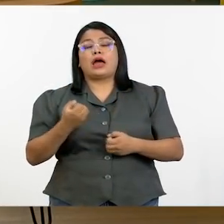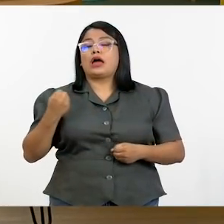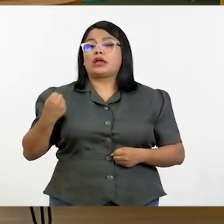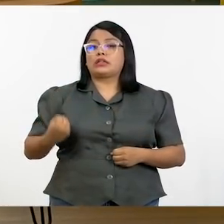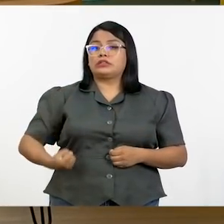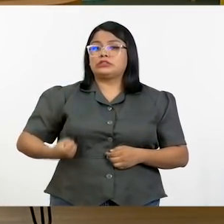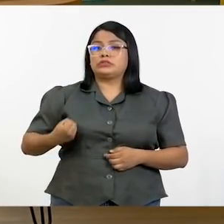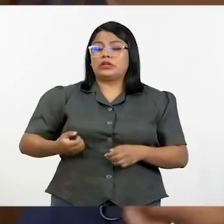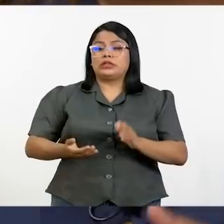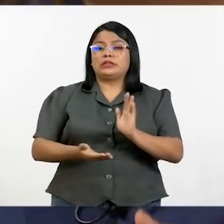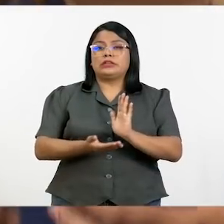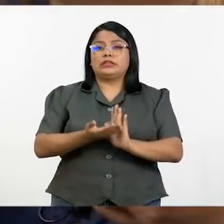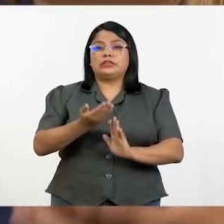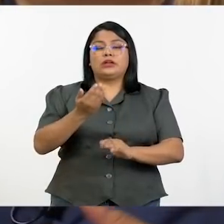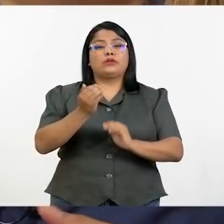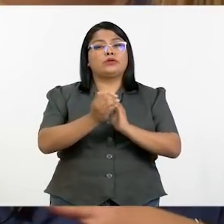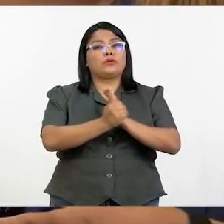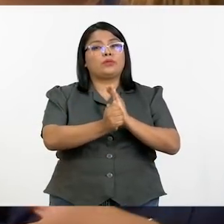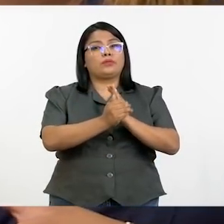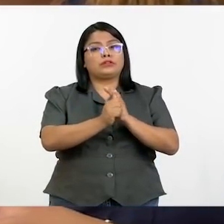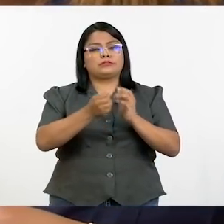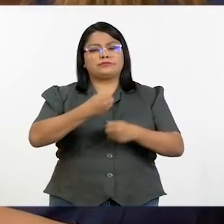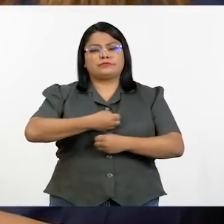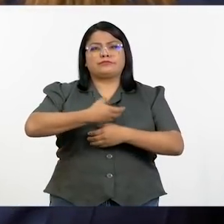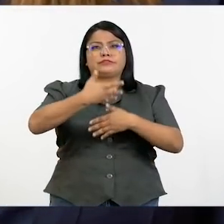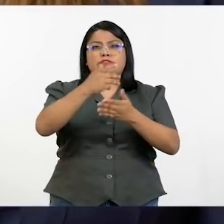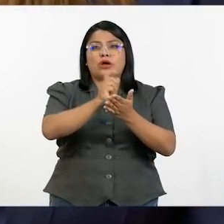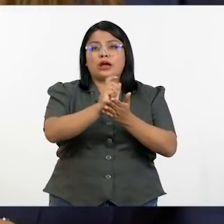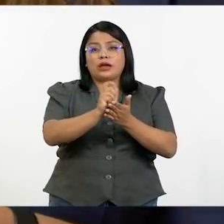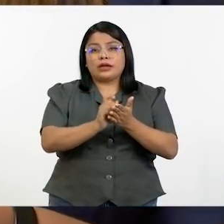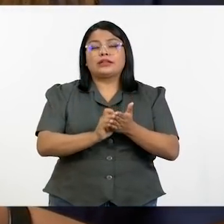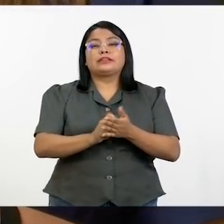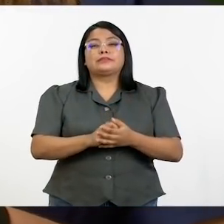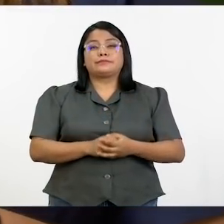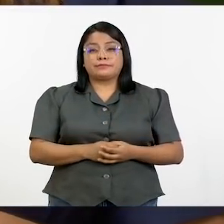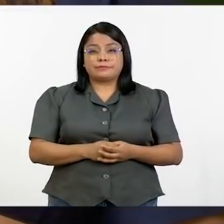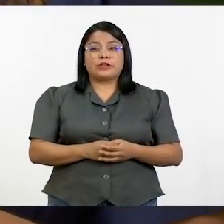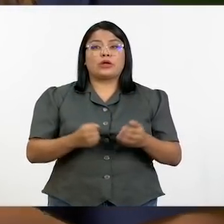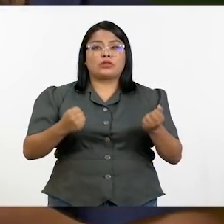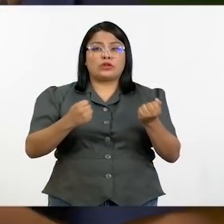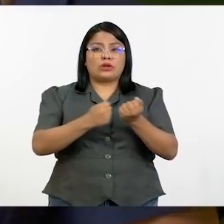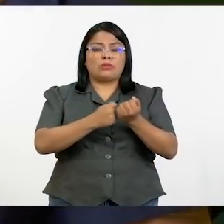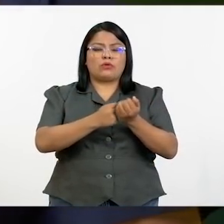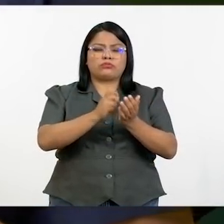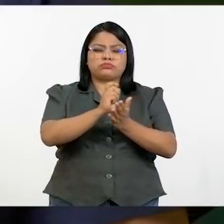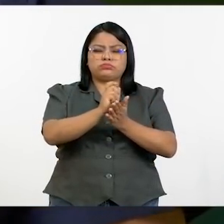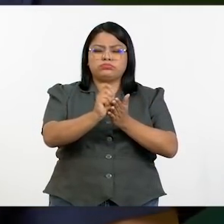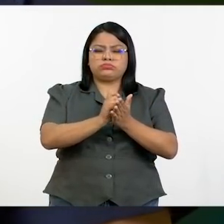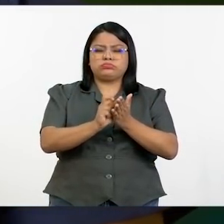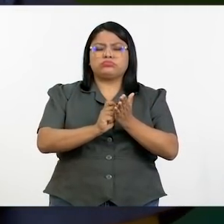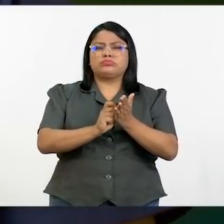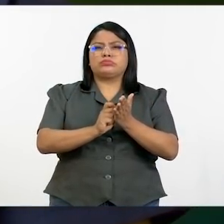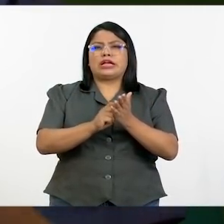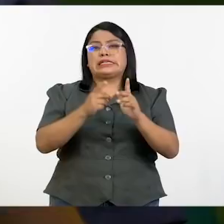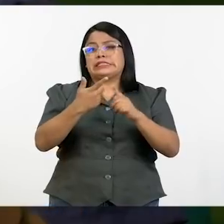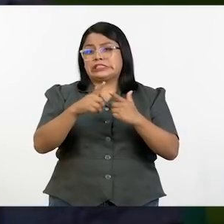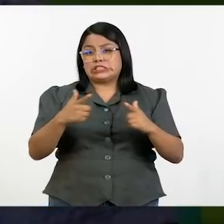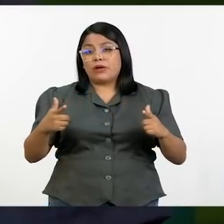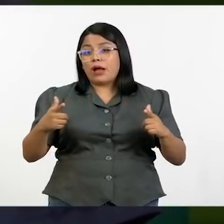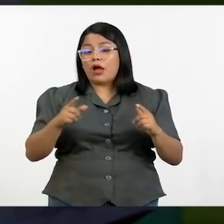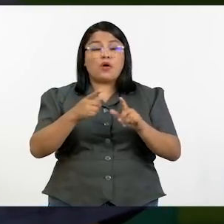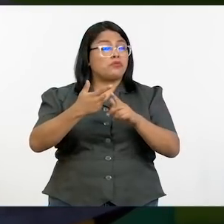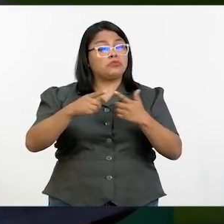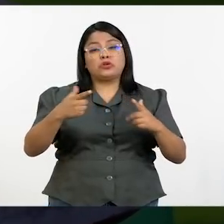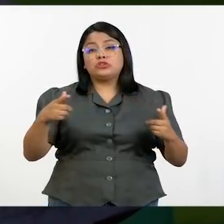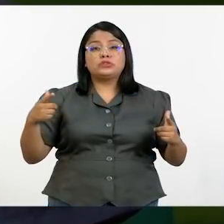el estudiante desarrolle la competencia de expresión escrita mediante la escritura de textos tanto